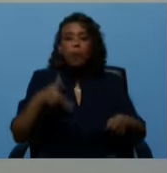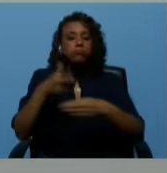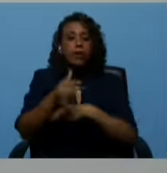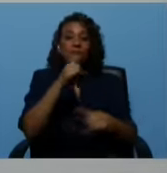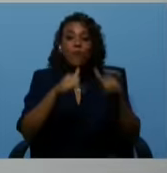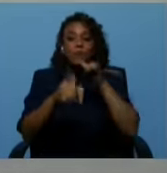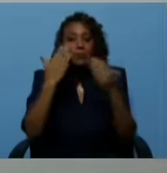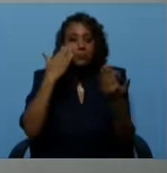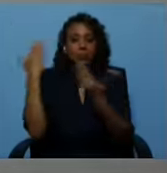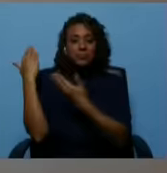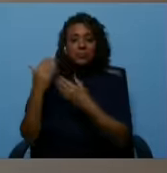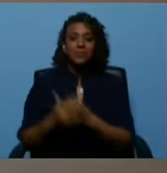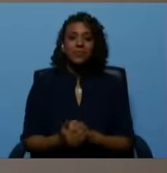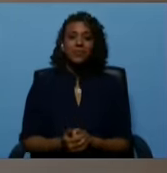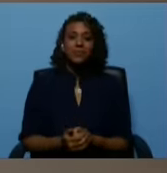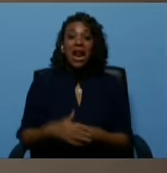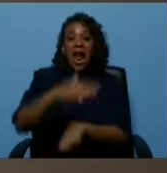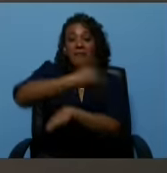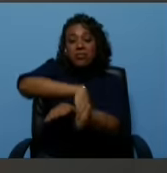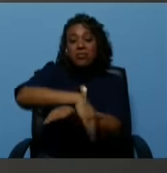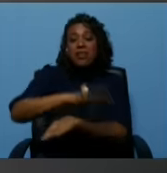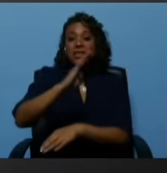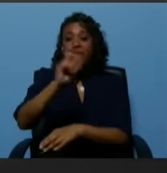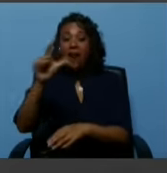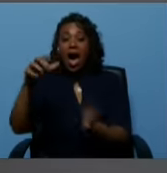informando. Avenida Baral,